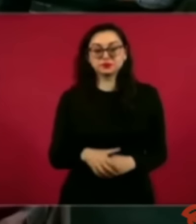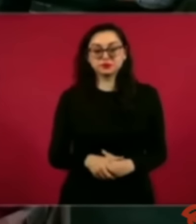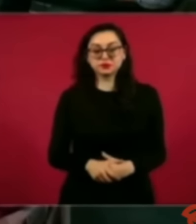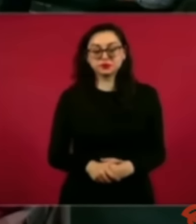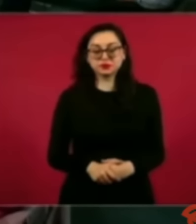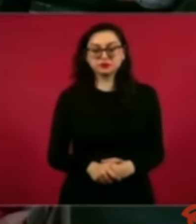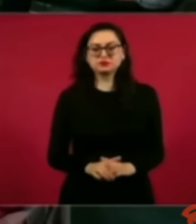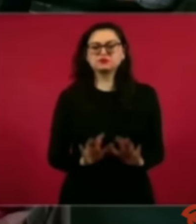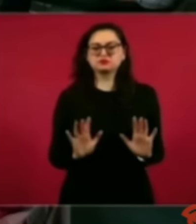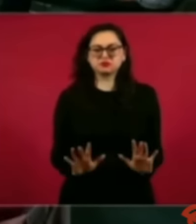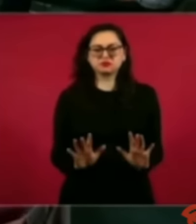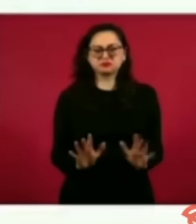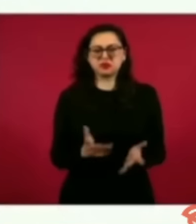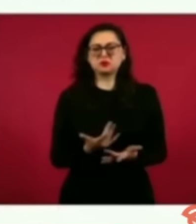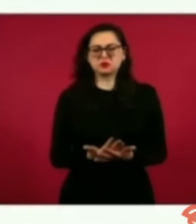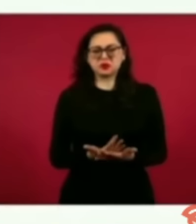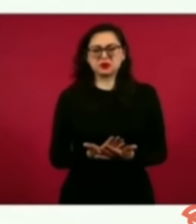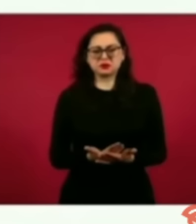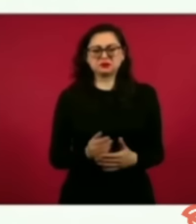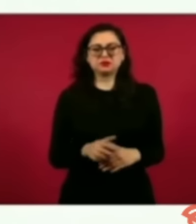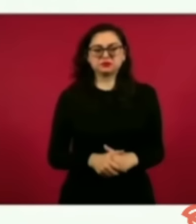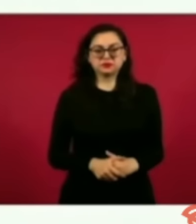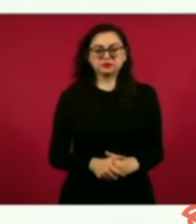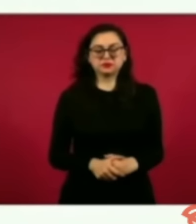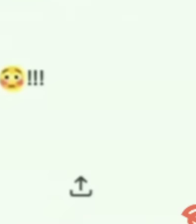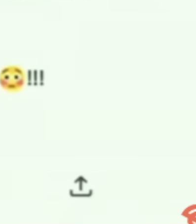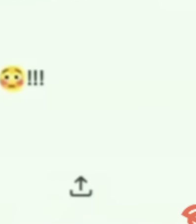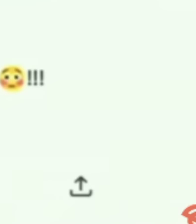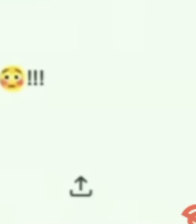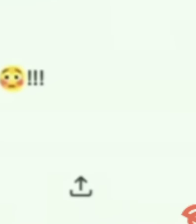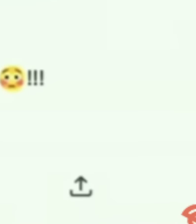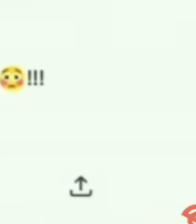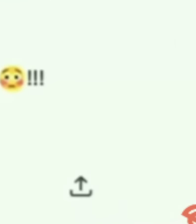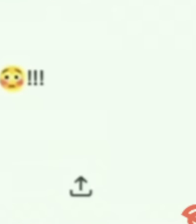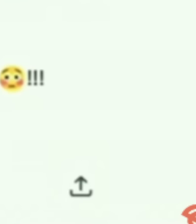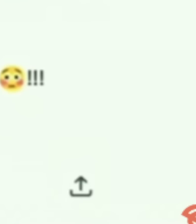vamos a esperar. Que sea una respuesta oficial y directa a lo que usted ha directa.